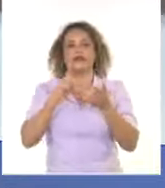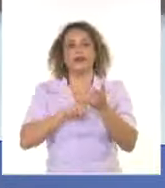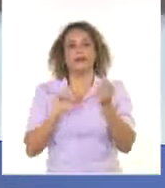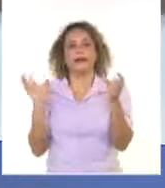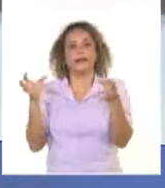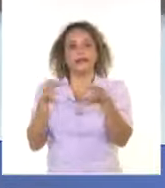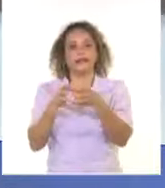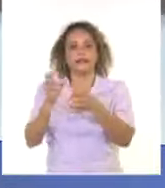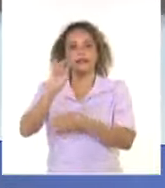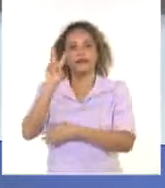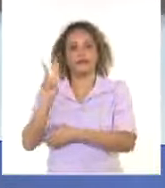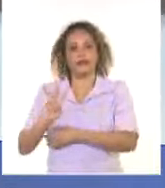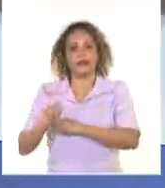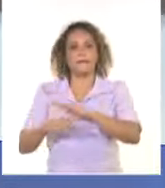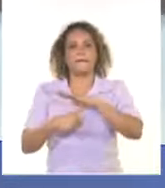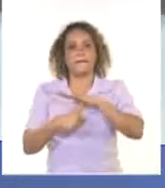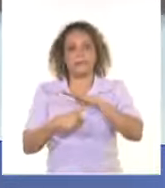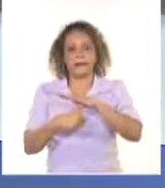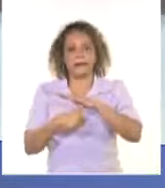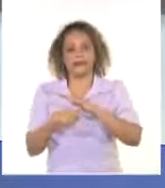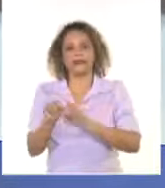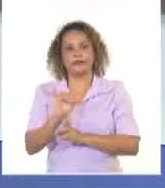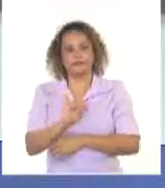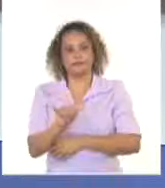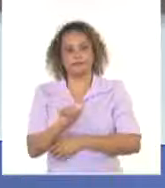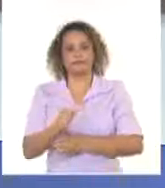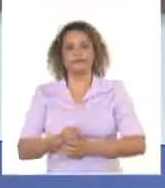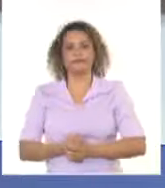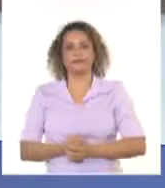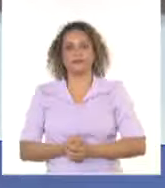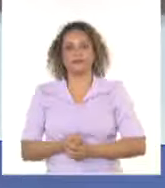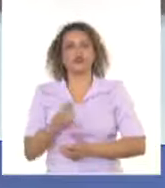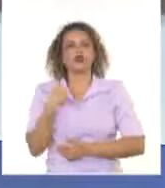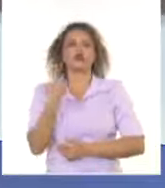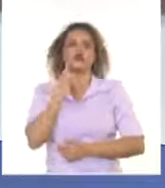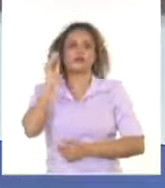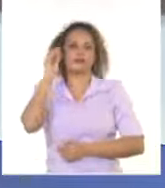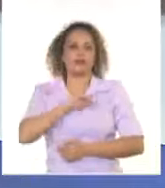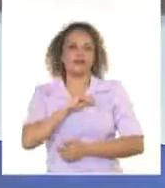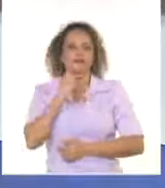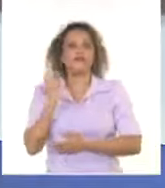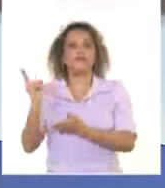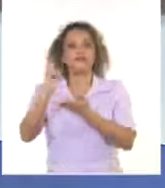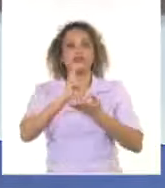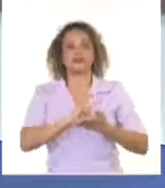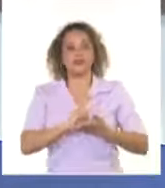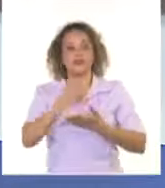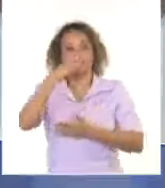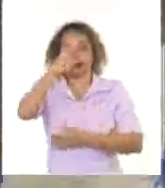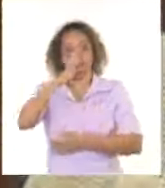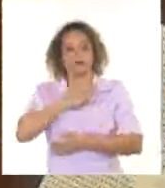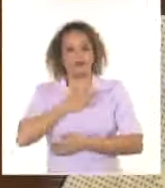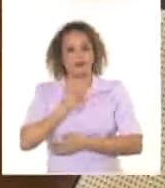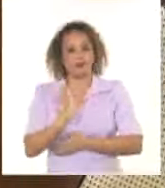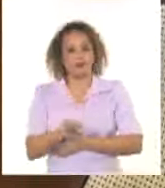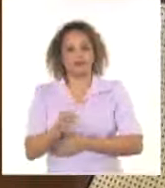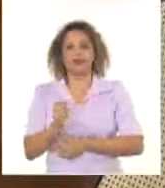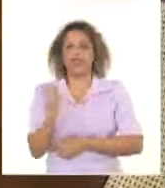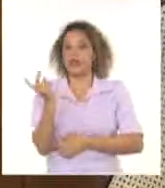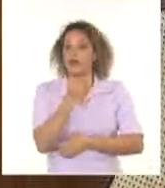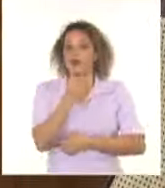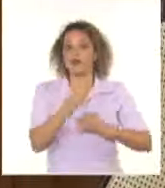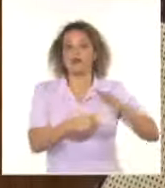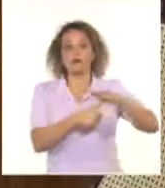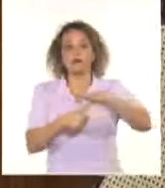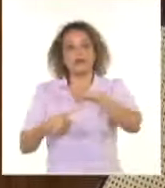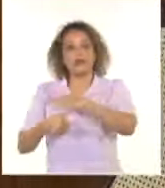y presidente de esa hermana nación, Tô Lâm, que como sabemos cumplimenta una visita de Estado a nuestro país. Ambas partes se